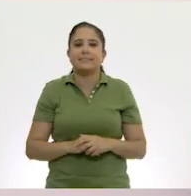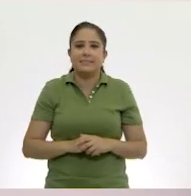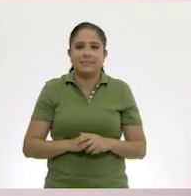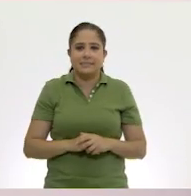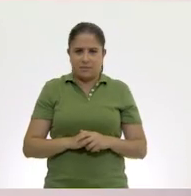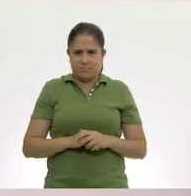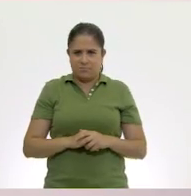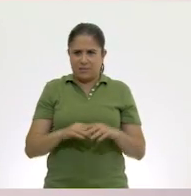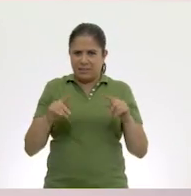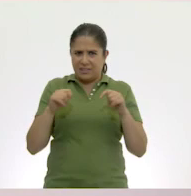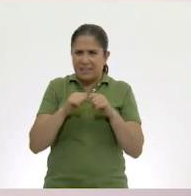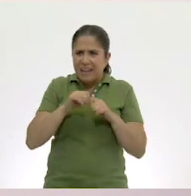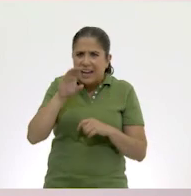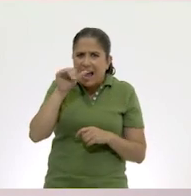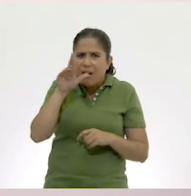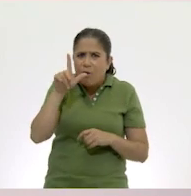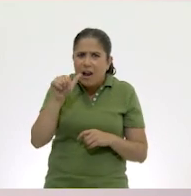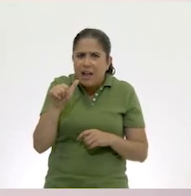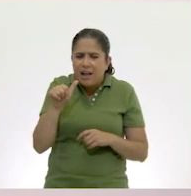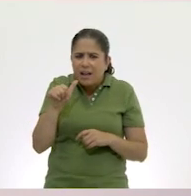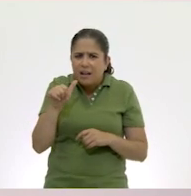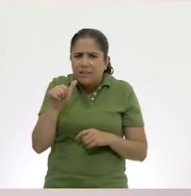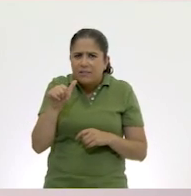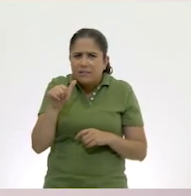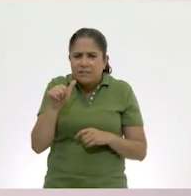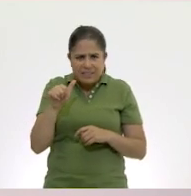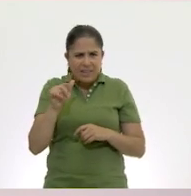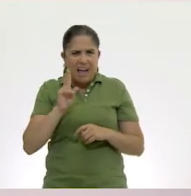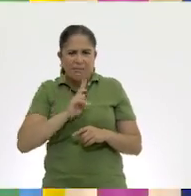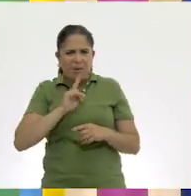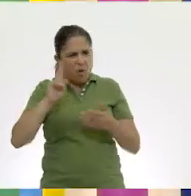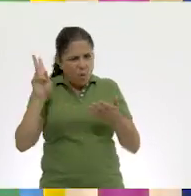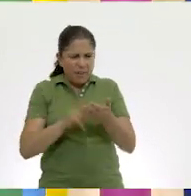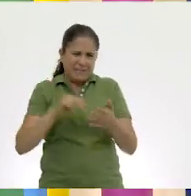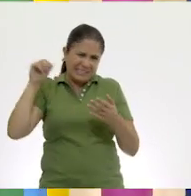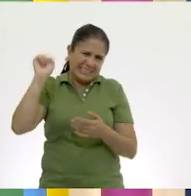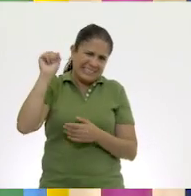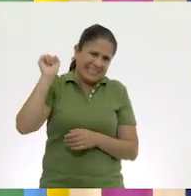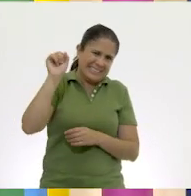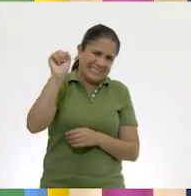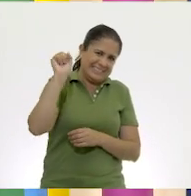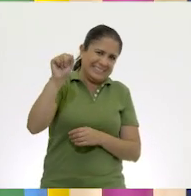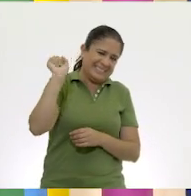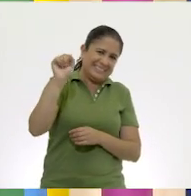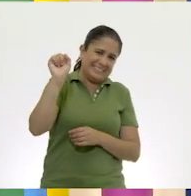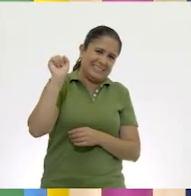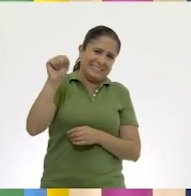ya ganó la vez a ver vamos a tocar de nuevo